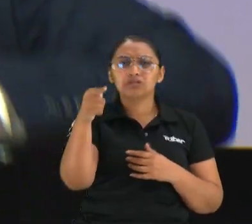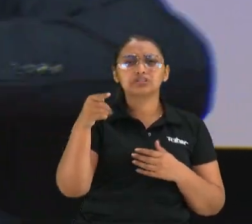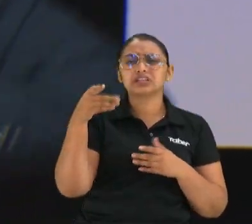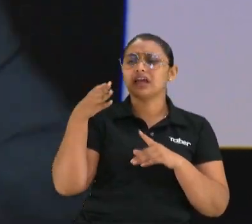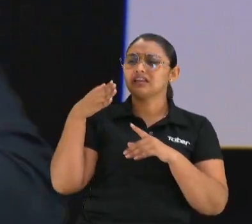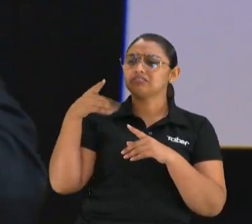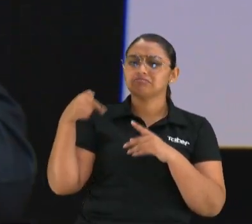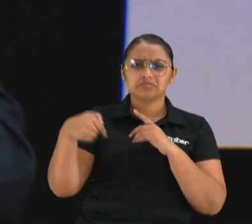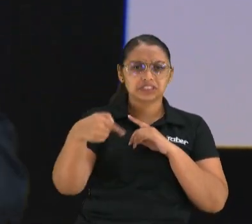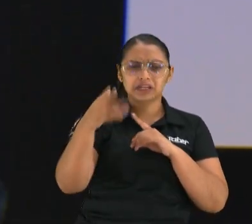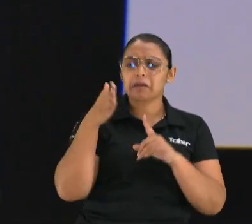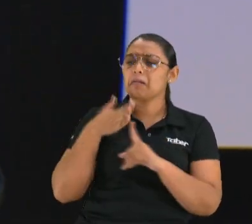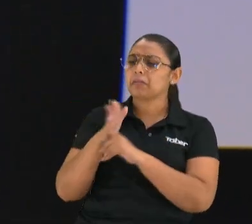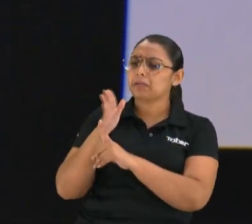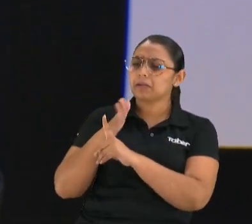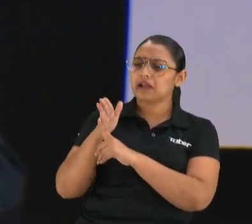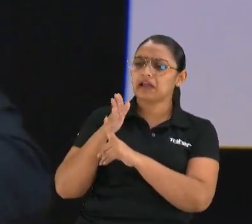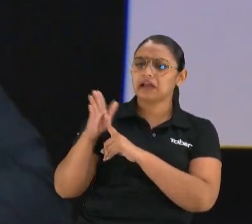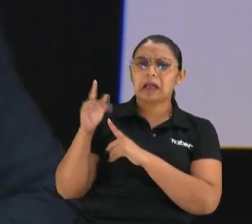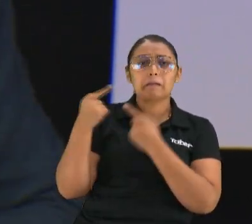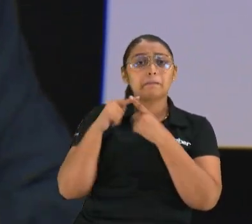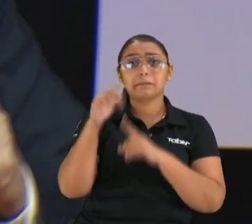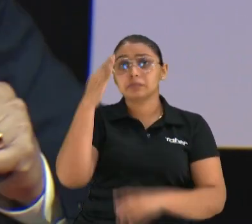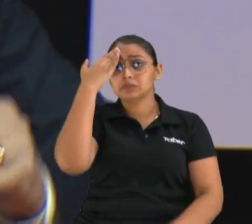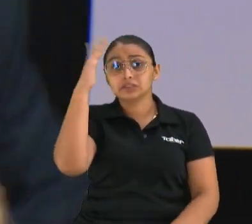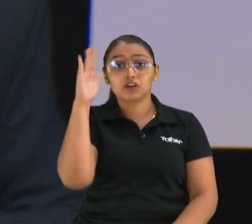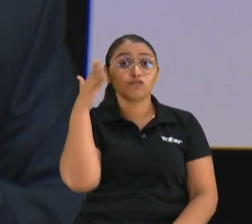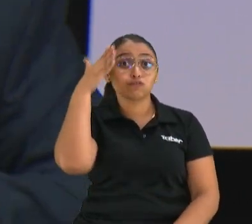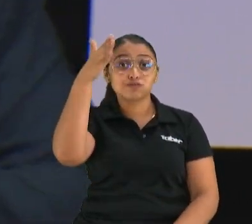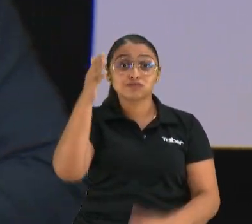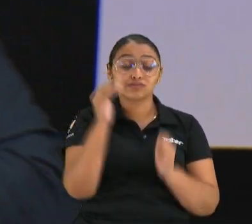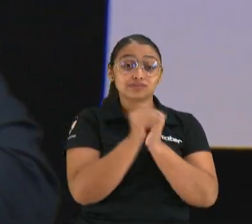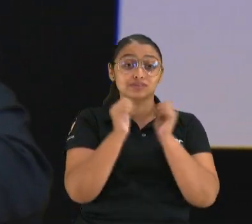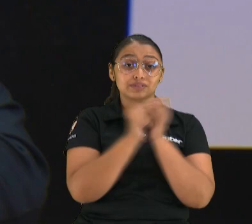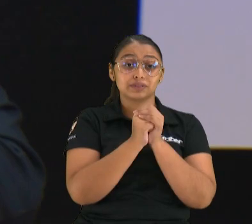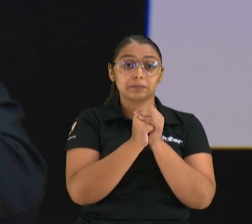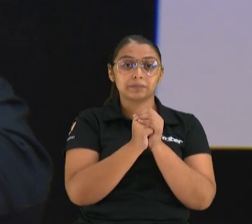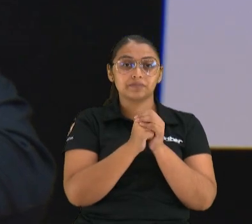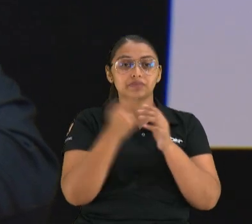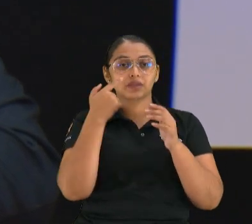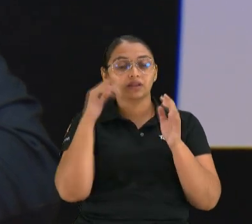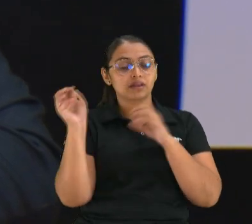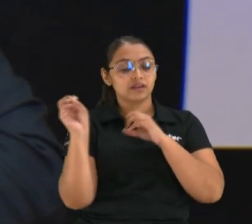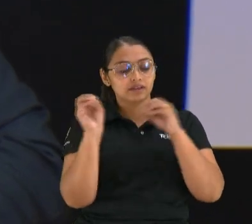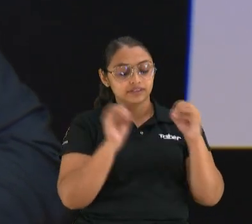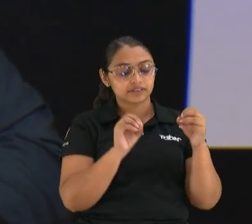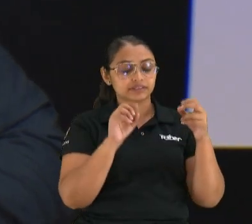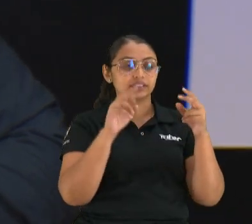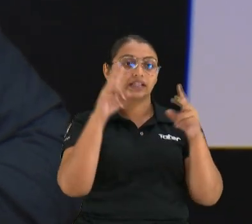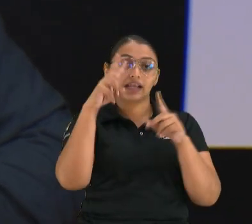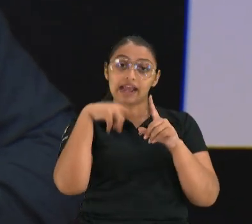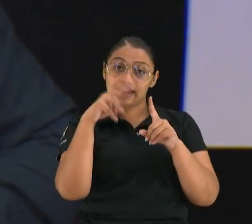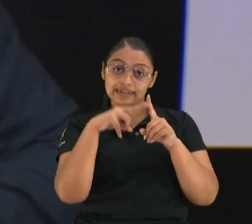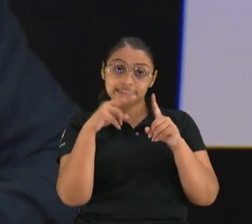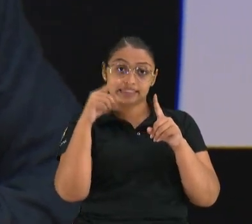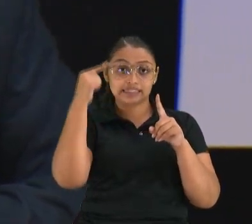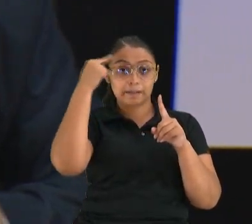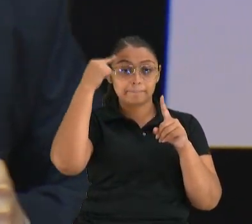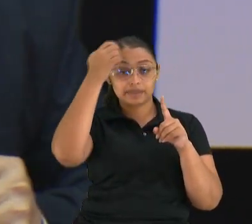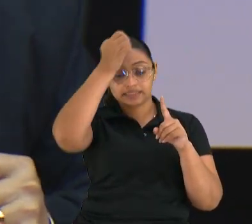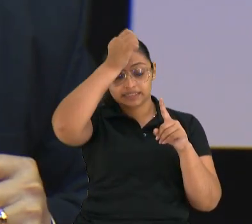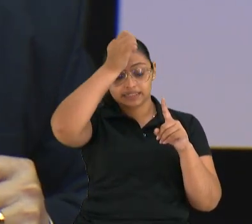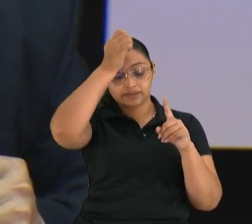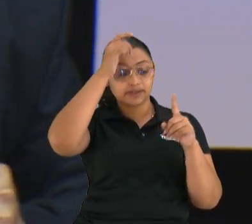ignorar las cosas es la cualidad o característica de una mente reprobada Cuál fue la primera niegan la